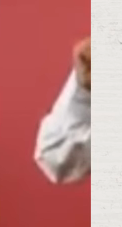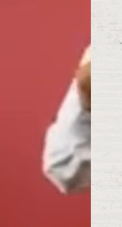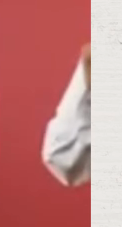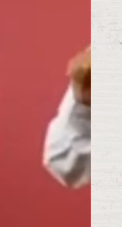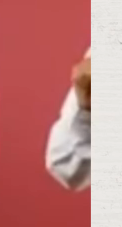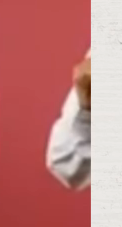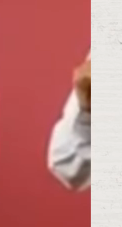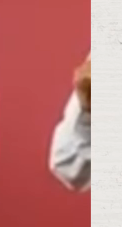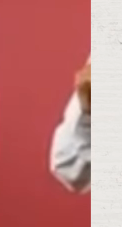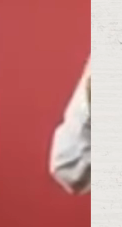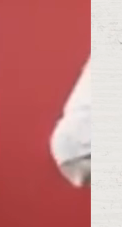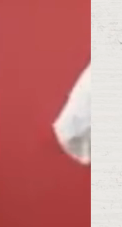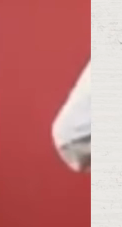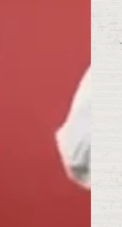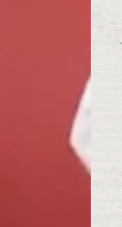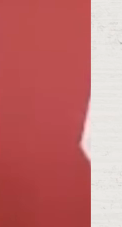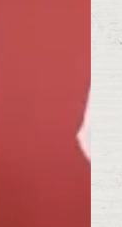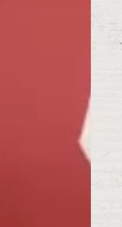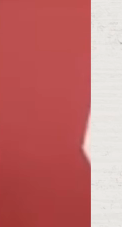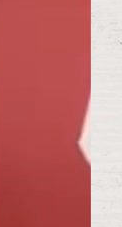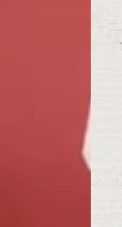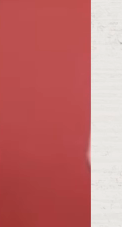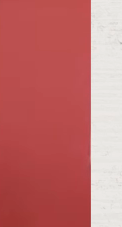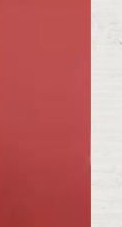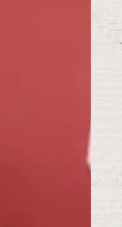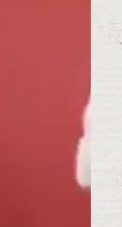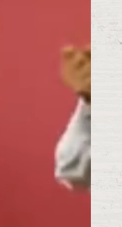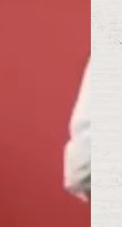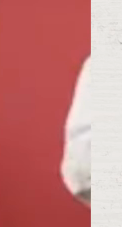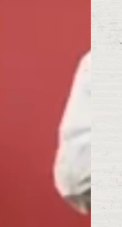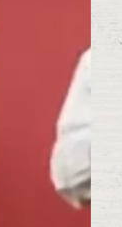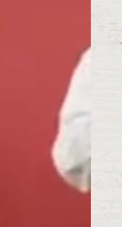35.321.881 y el año 23,